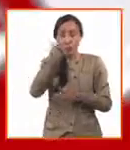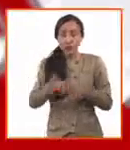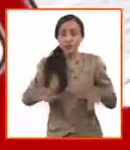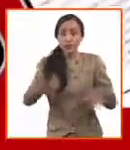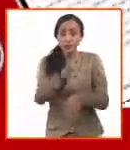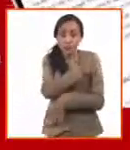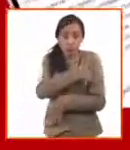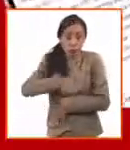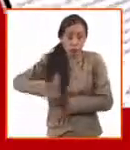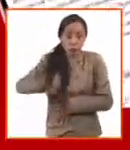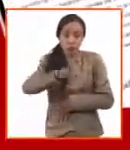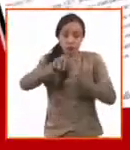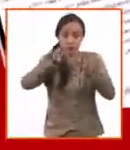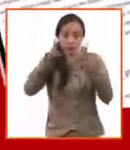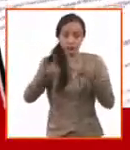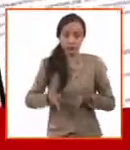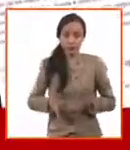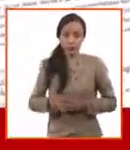digital